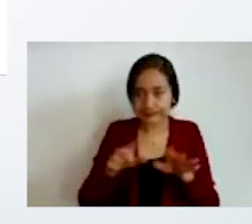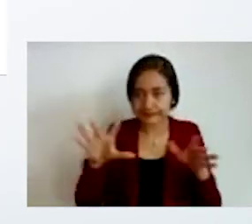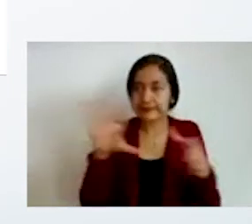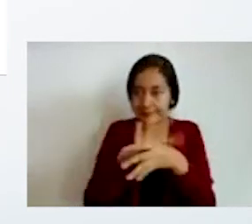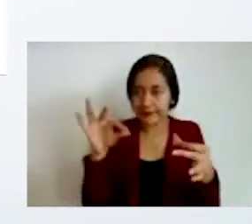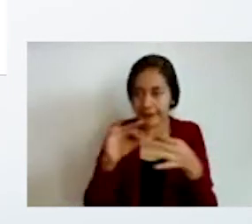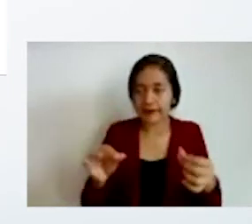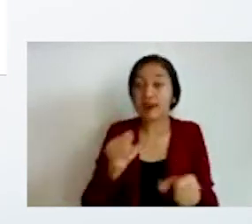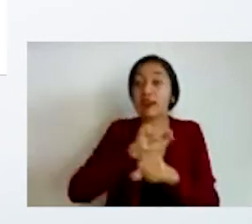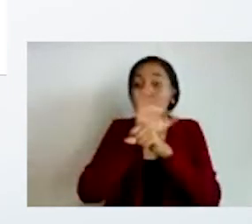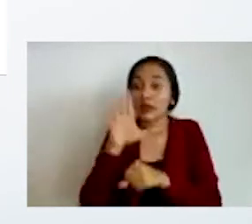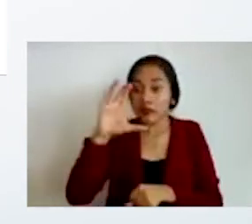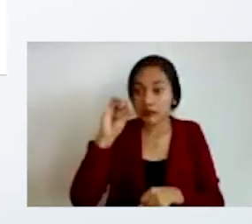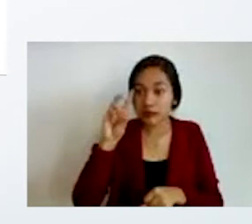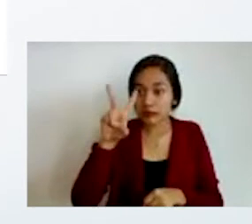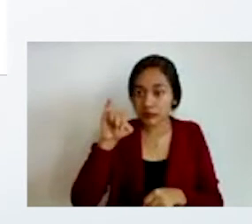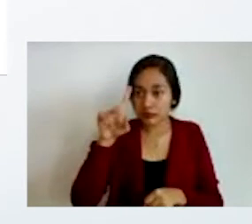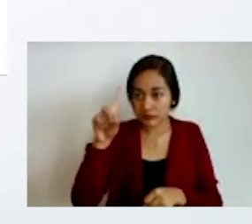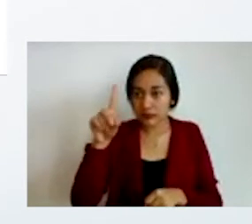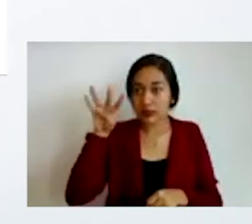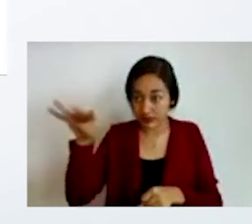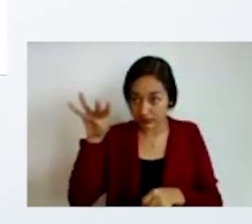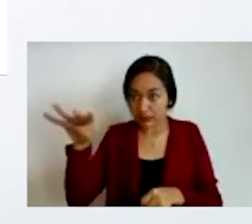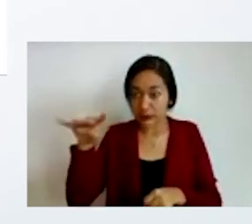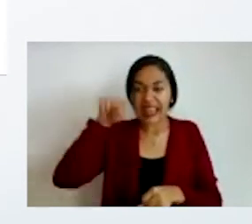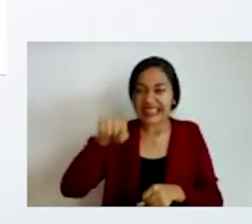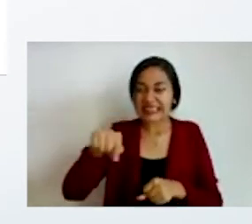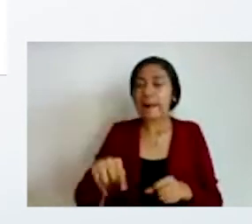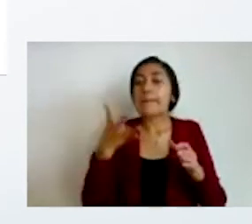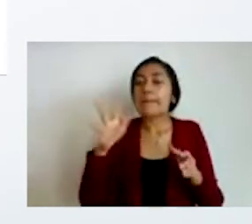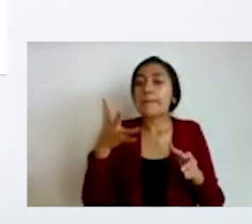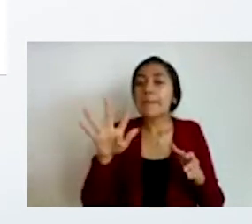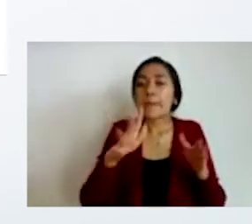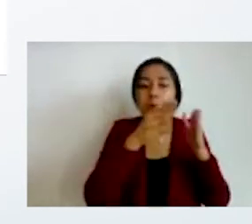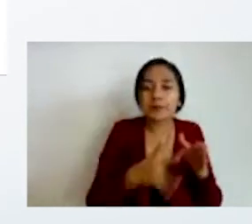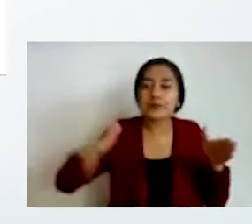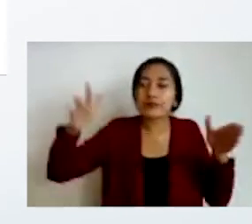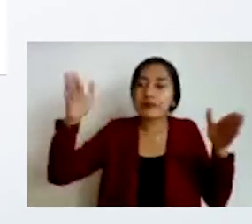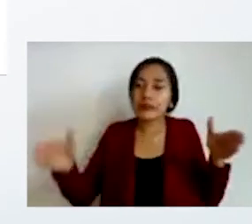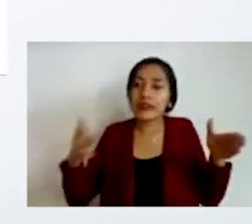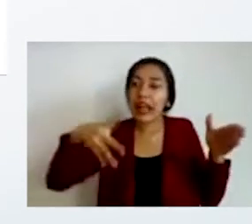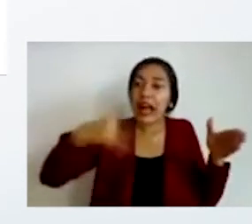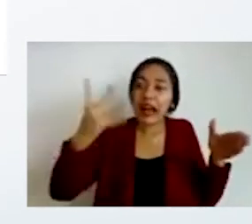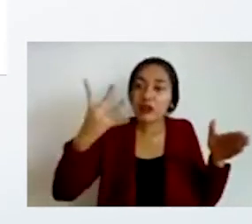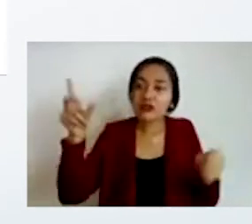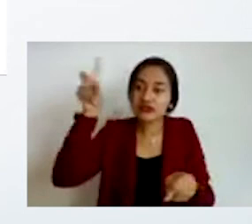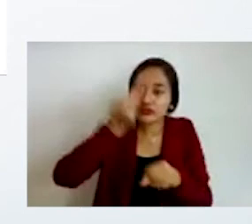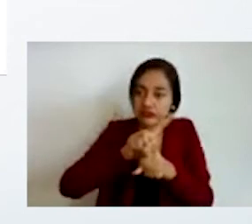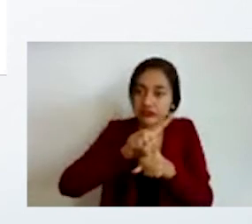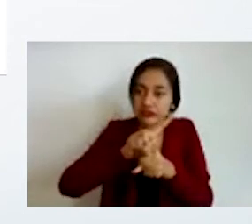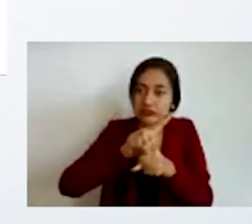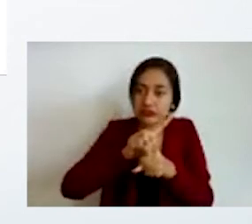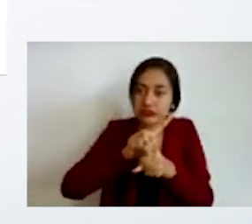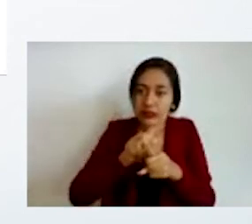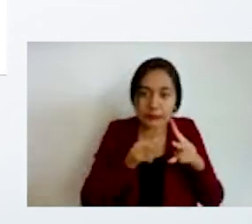enfermedad se dijo muy tempranamente que era de aproximadamente 14 días, de manera tal que se establece